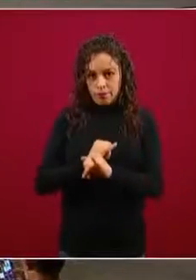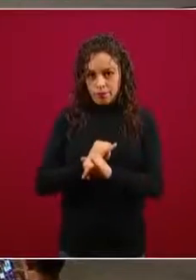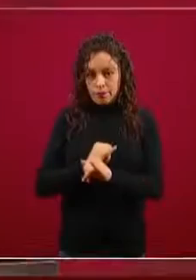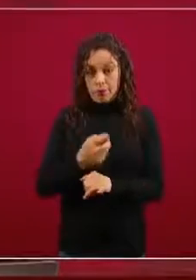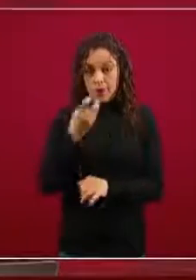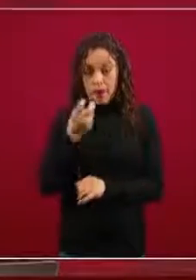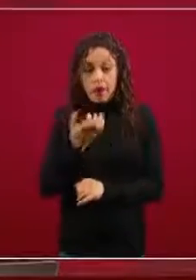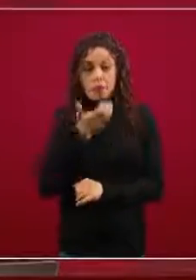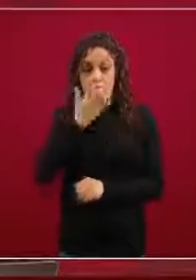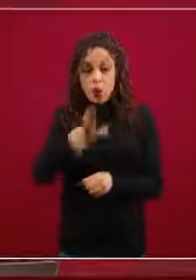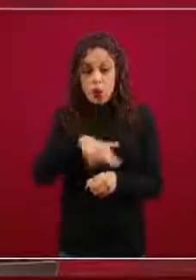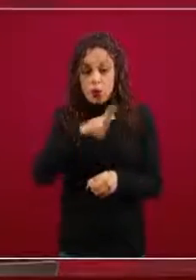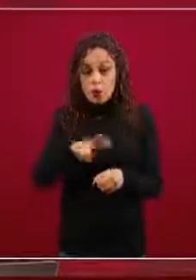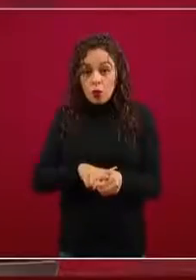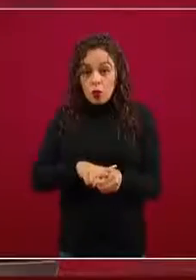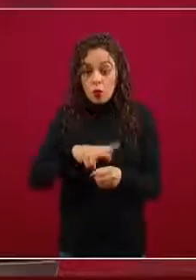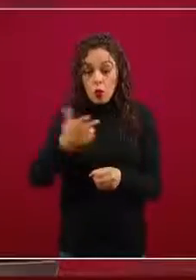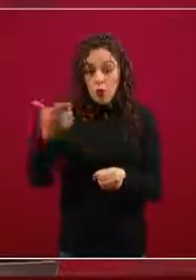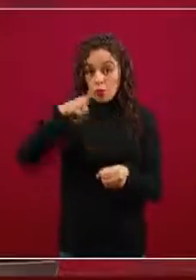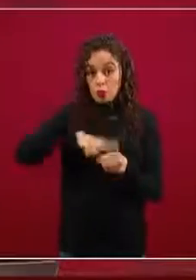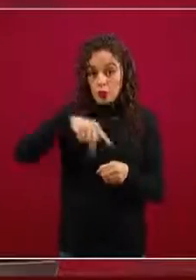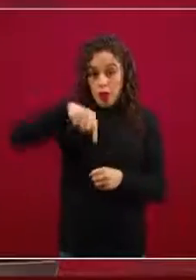México. Entonces es un proceso de